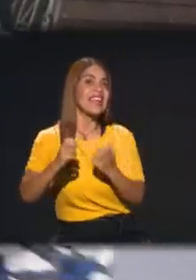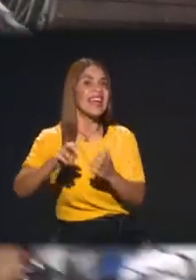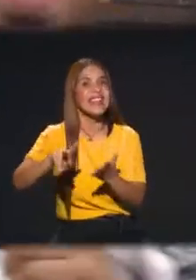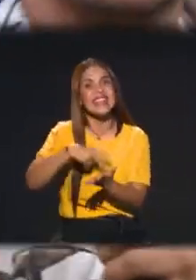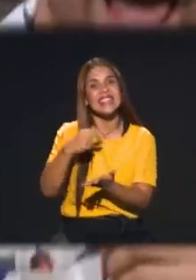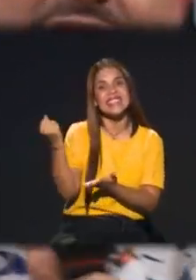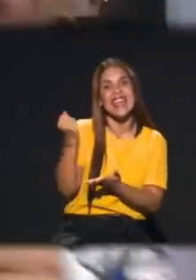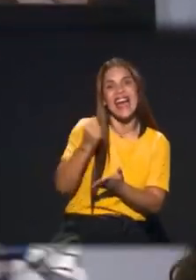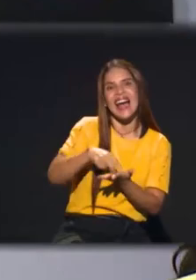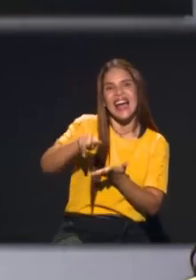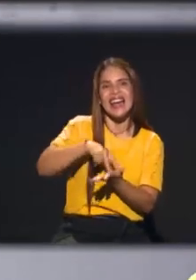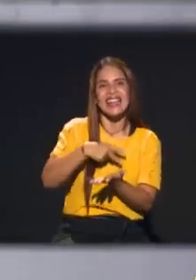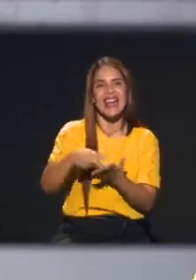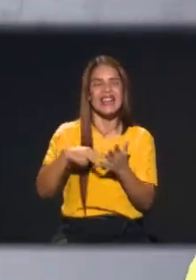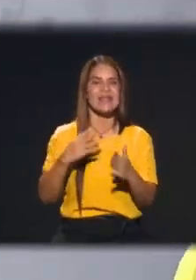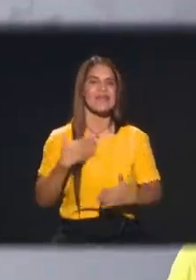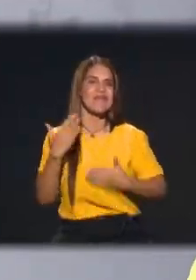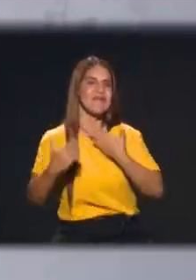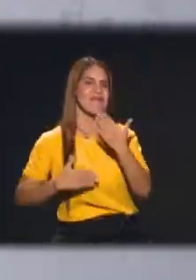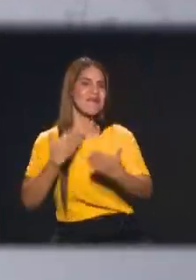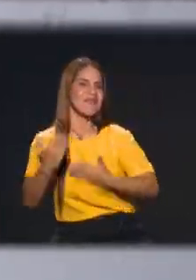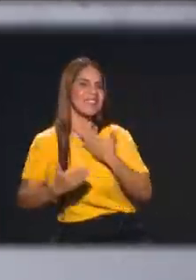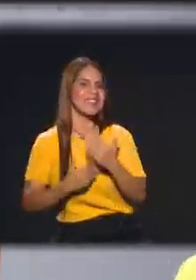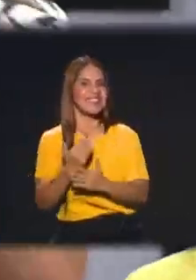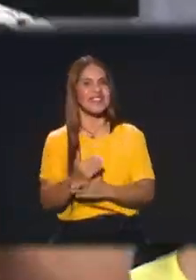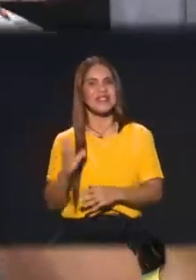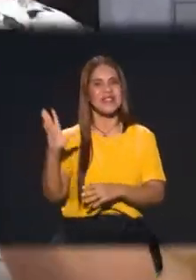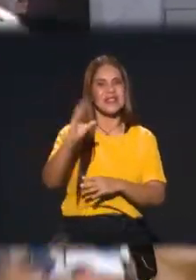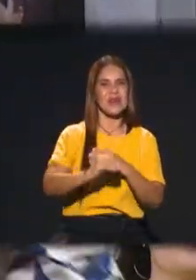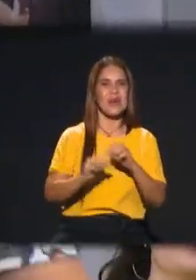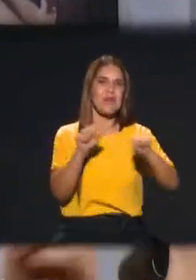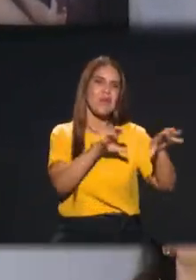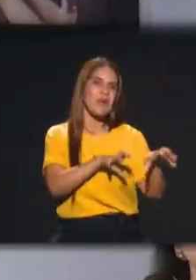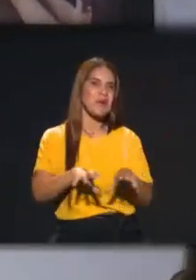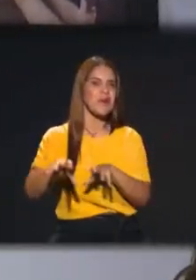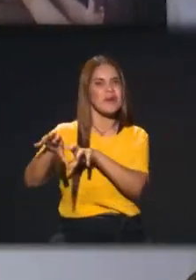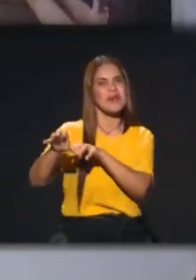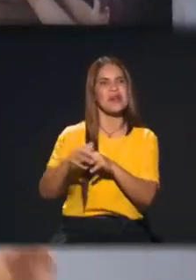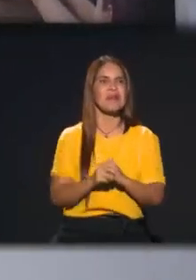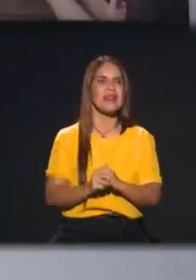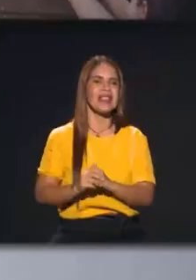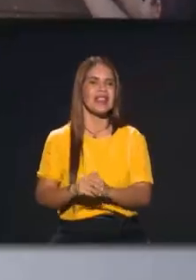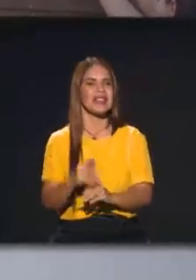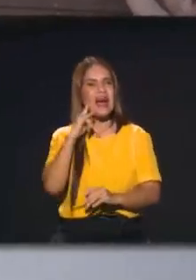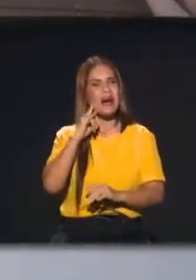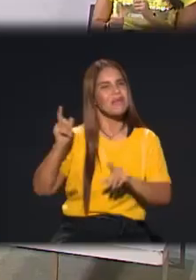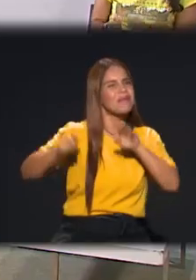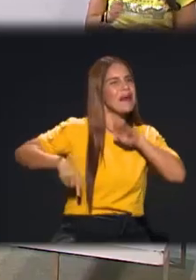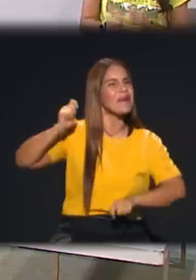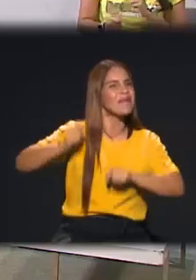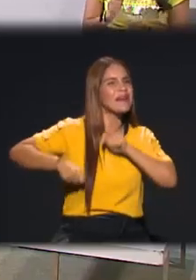salsa, siente la clave pa' bailar. Yo tengo el movimiento y la descarga del